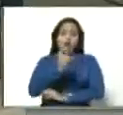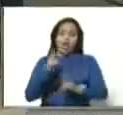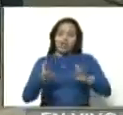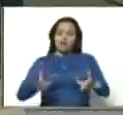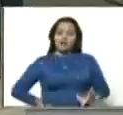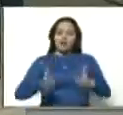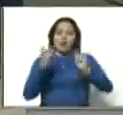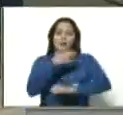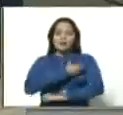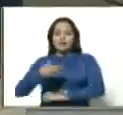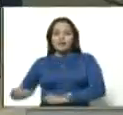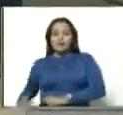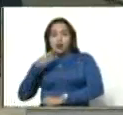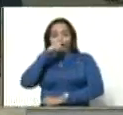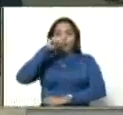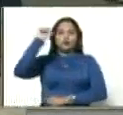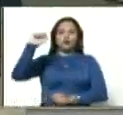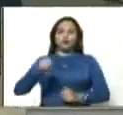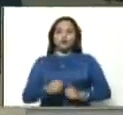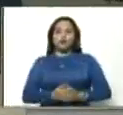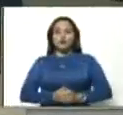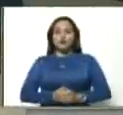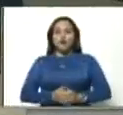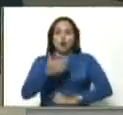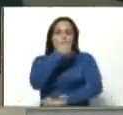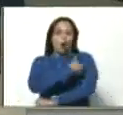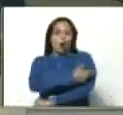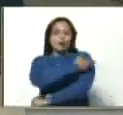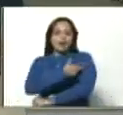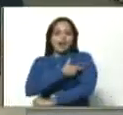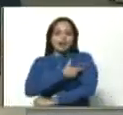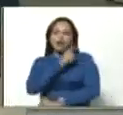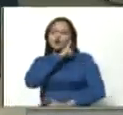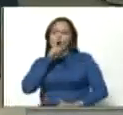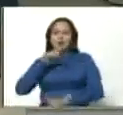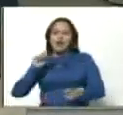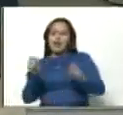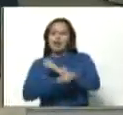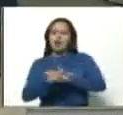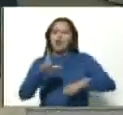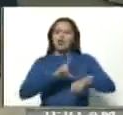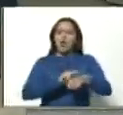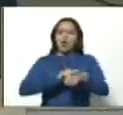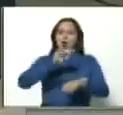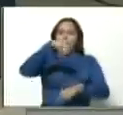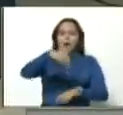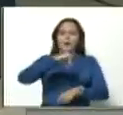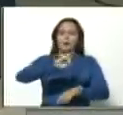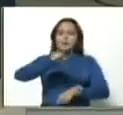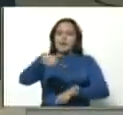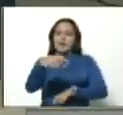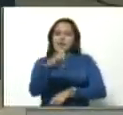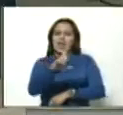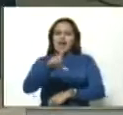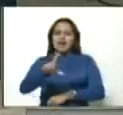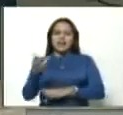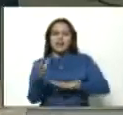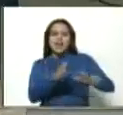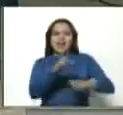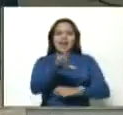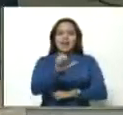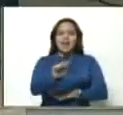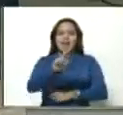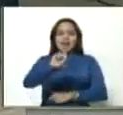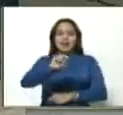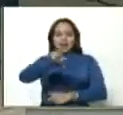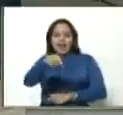por el presidente Nicolás Maduro como el hospital Dr. Miguel Ángel Rangel, en homenaje a ese